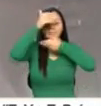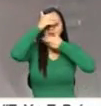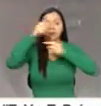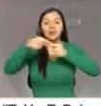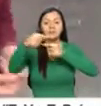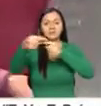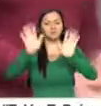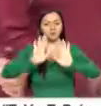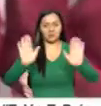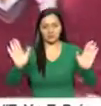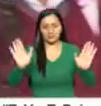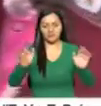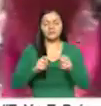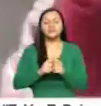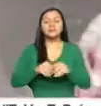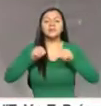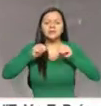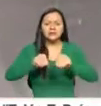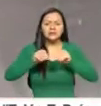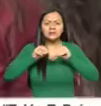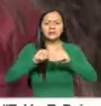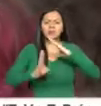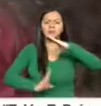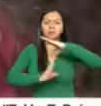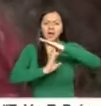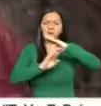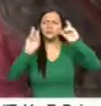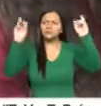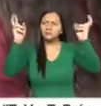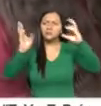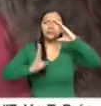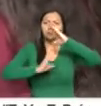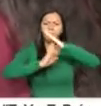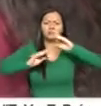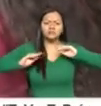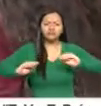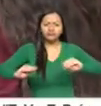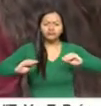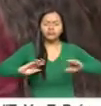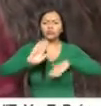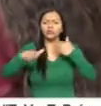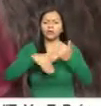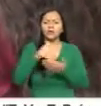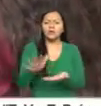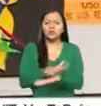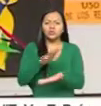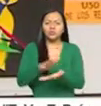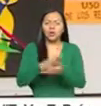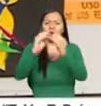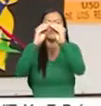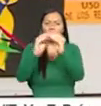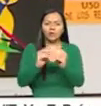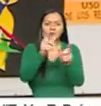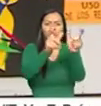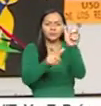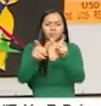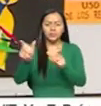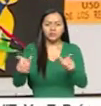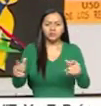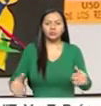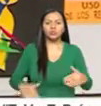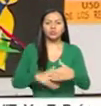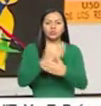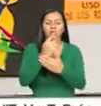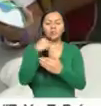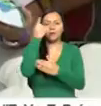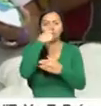cercano. La Cátedra por la Paz es una iniciativa implementada en todas las escuelas del país para formar a los ciudadanos que construirán esta nueva cara